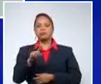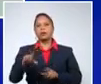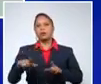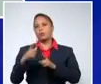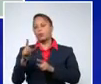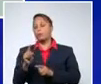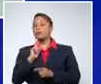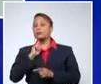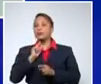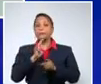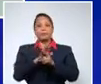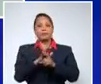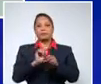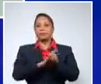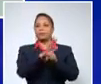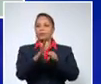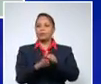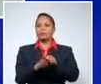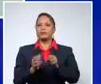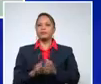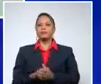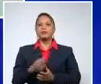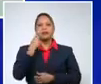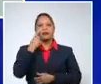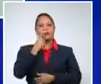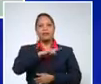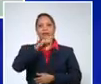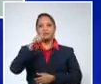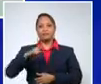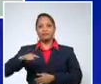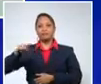los primeros casos. Como pueden ver, marzo,